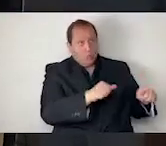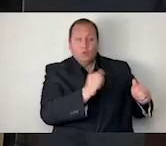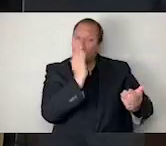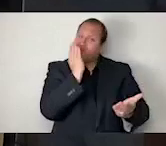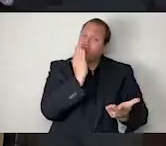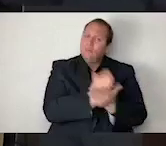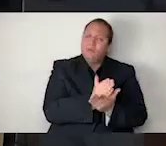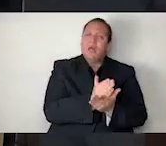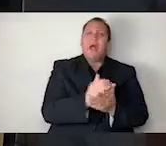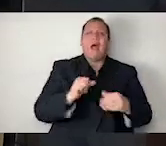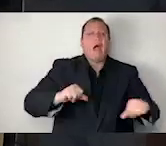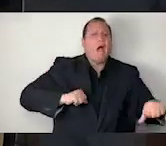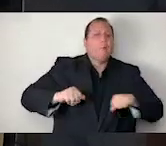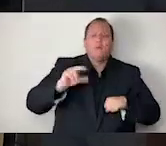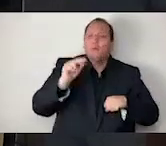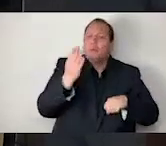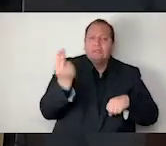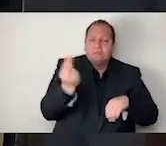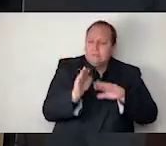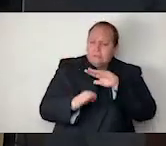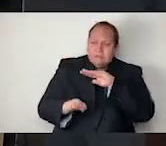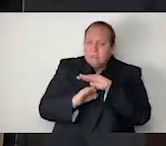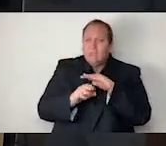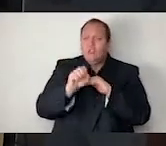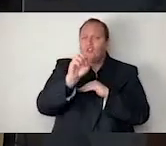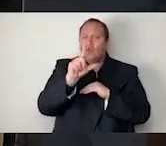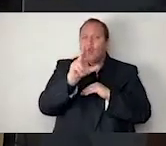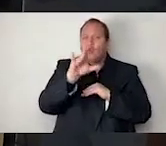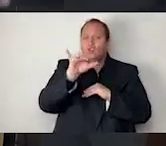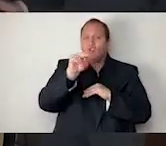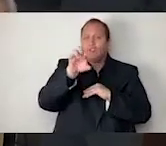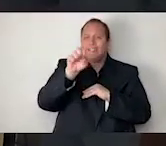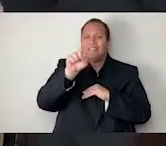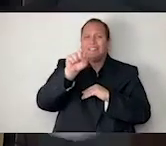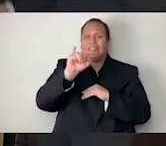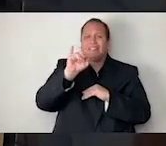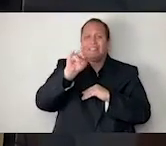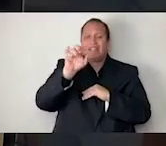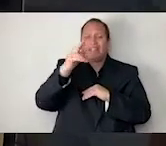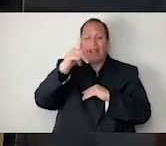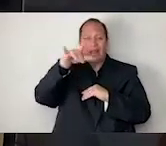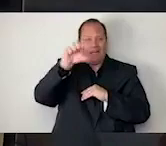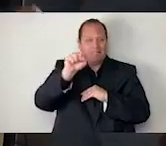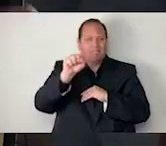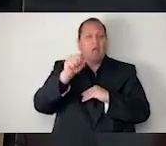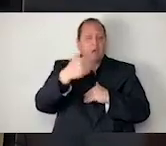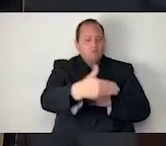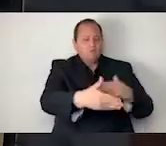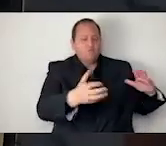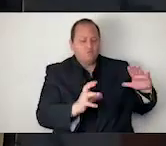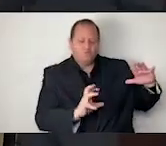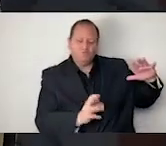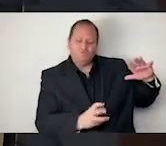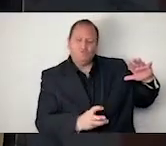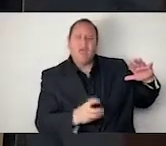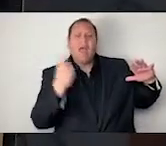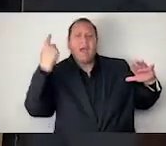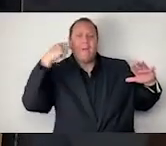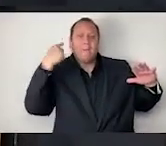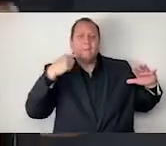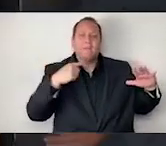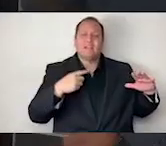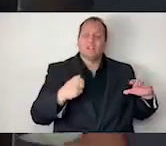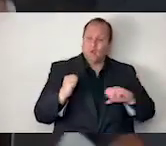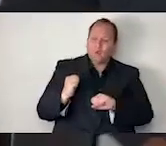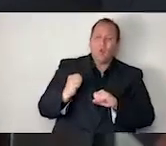soluciones integrales de manufactura fabricación de cajas fuertes pues no es una actividad esencial 150 empleados agente electronics